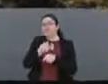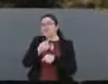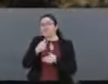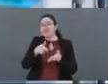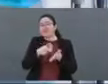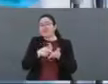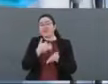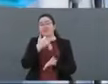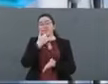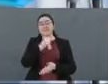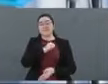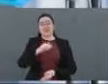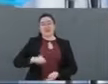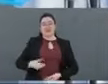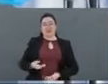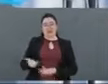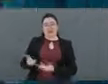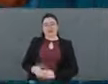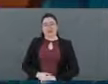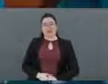Perdón, alcalde.